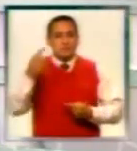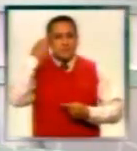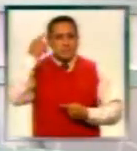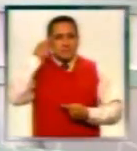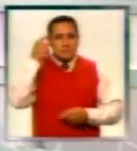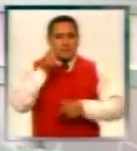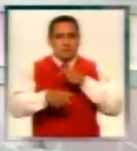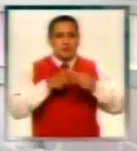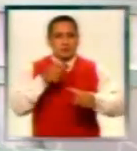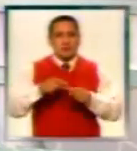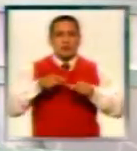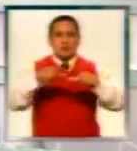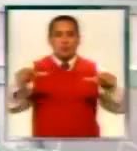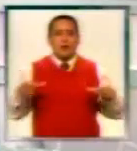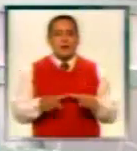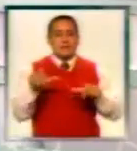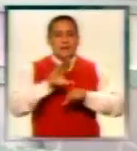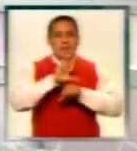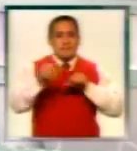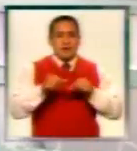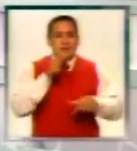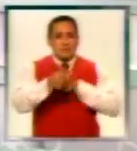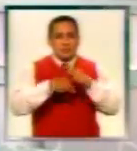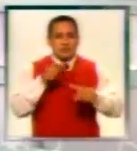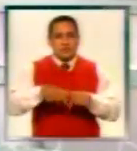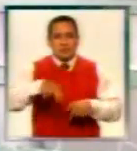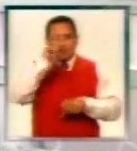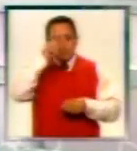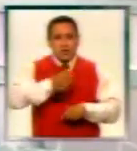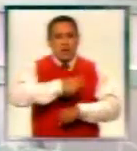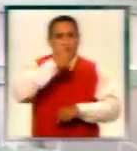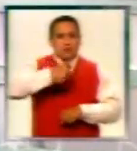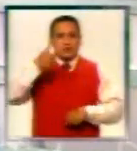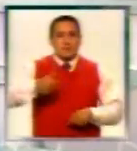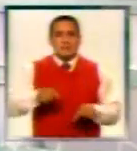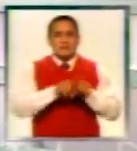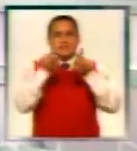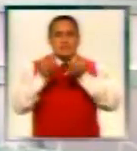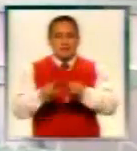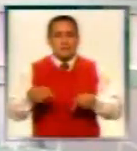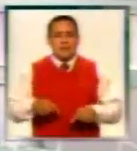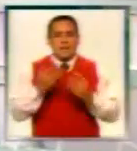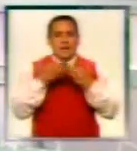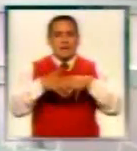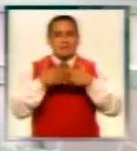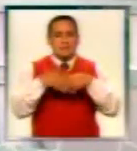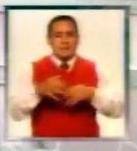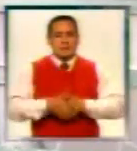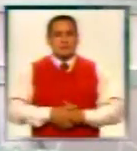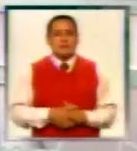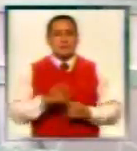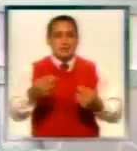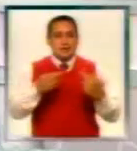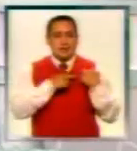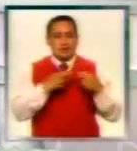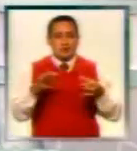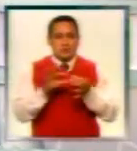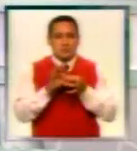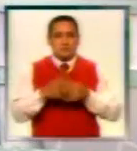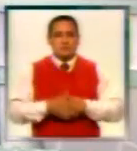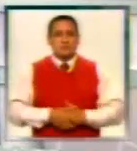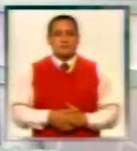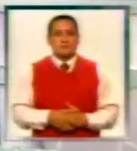en la población de Cajamarca, en la población peruana, en las autoridades y también en la empresa involucrada? Lo